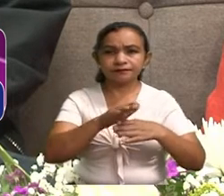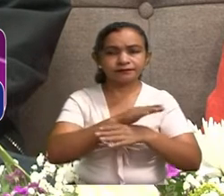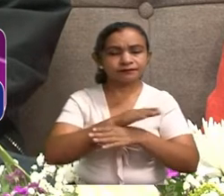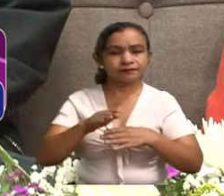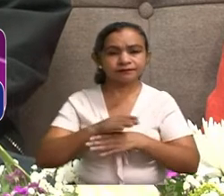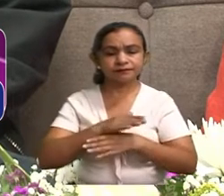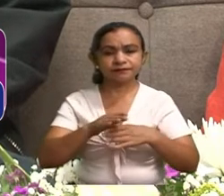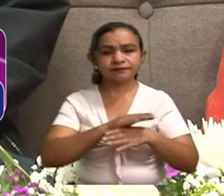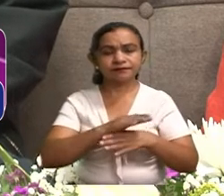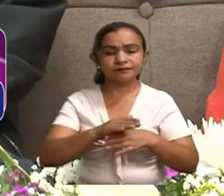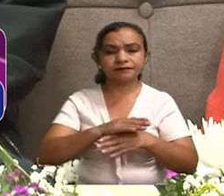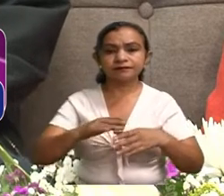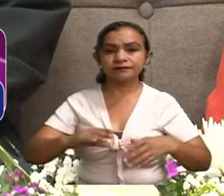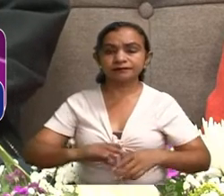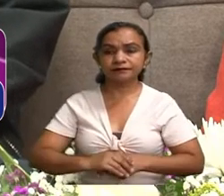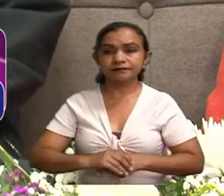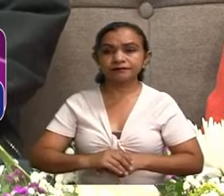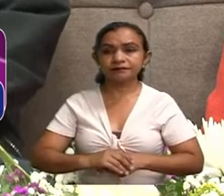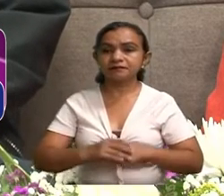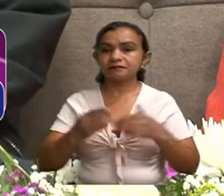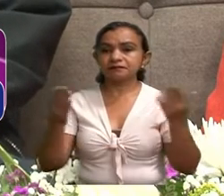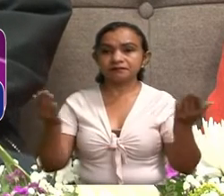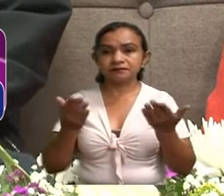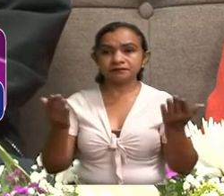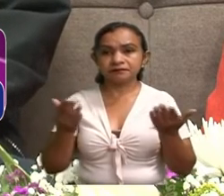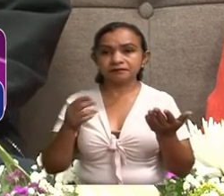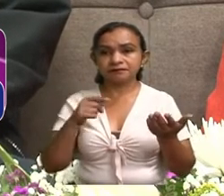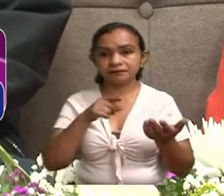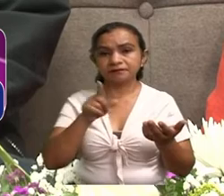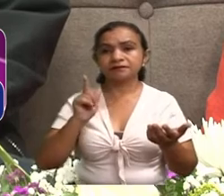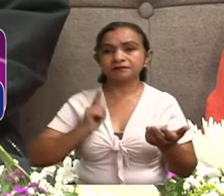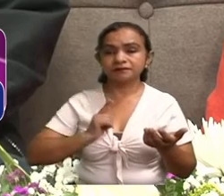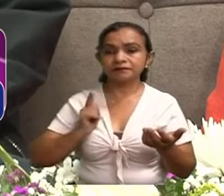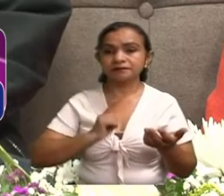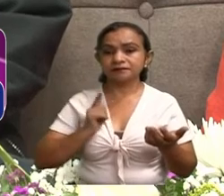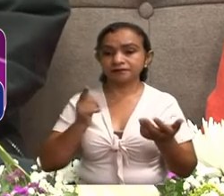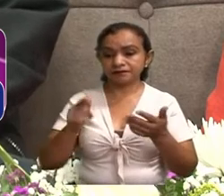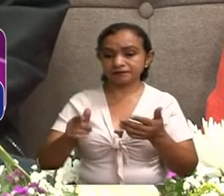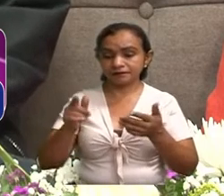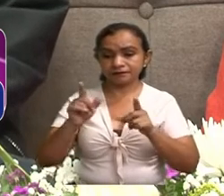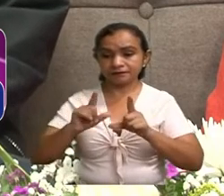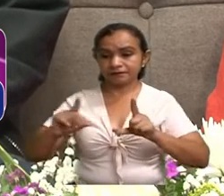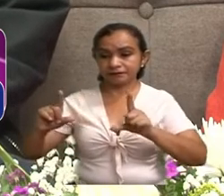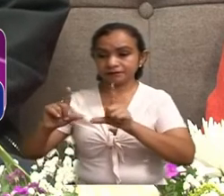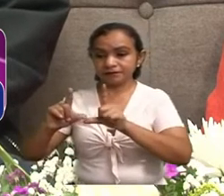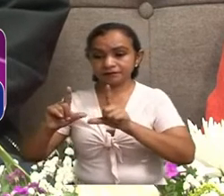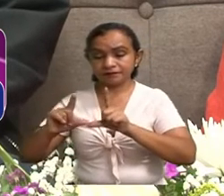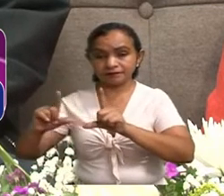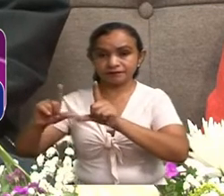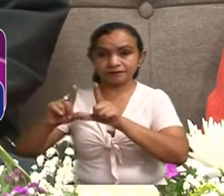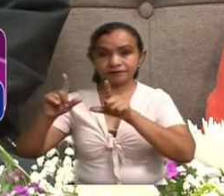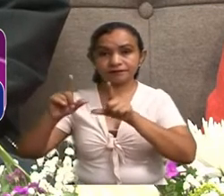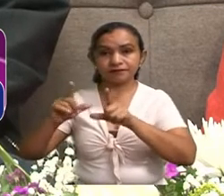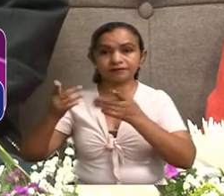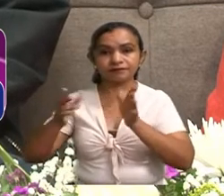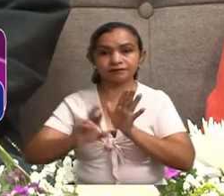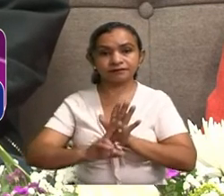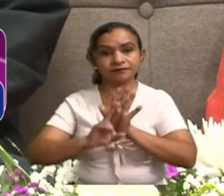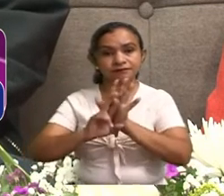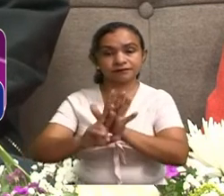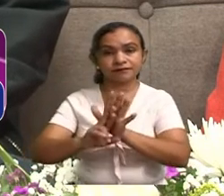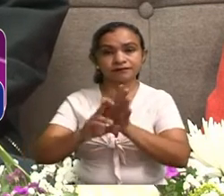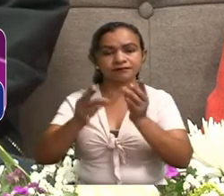de distintas índole, y también ellos van a tener sus stands, van a tener ahí una especie de una representación de